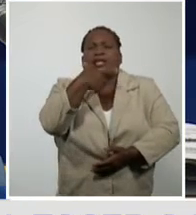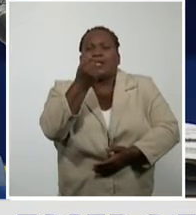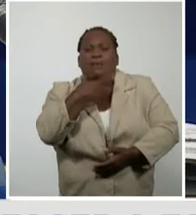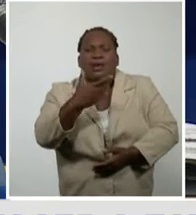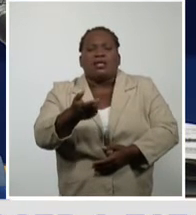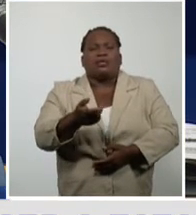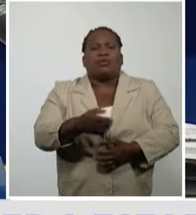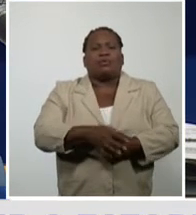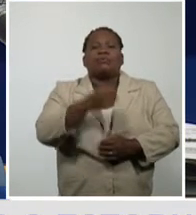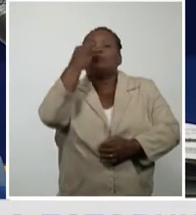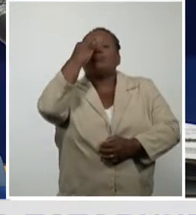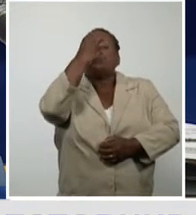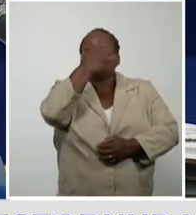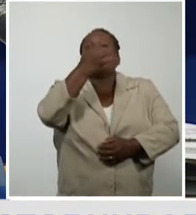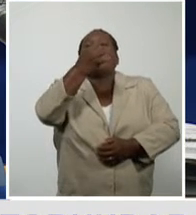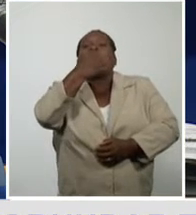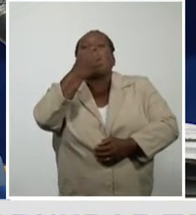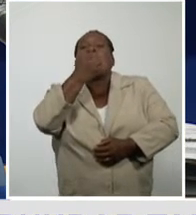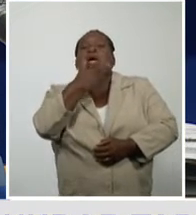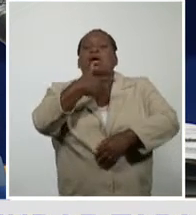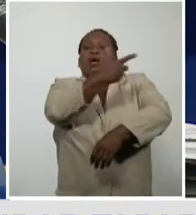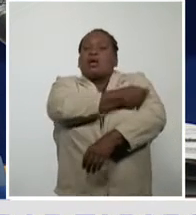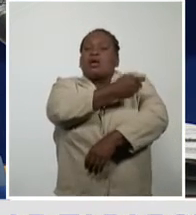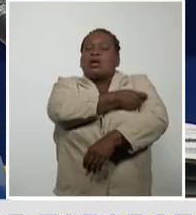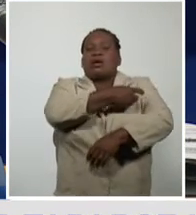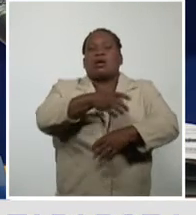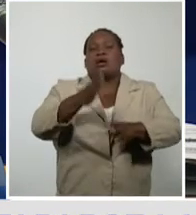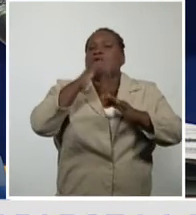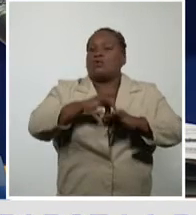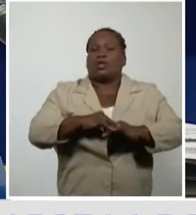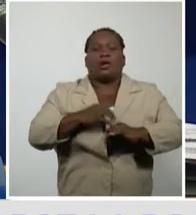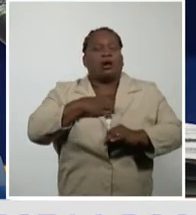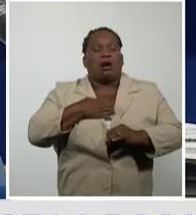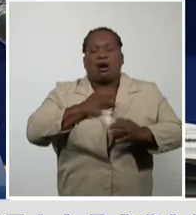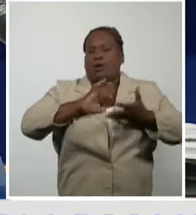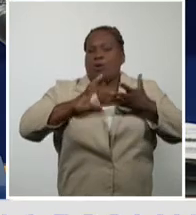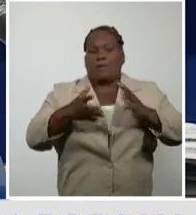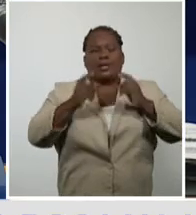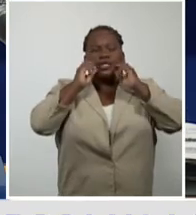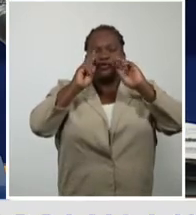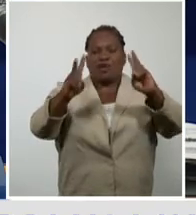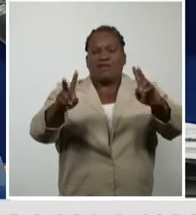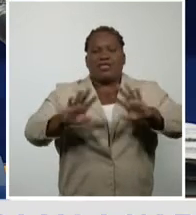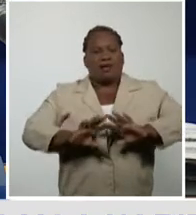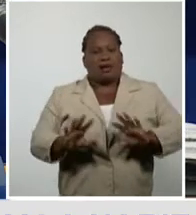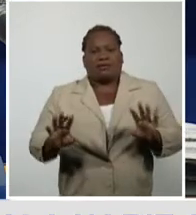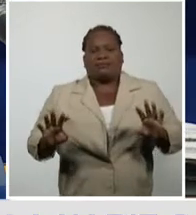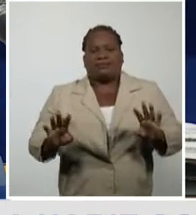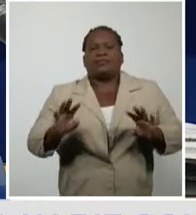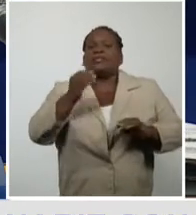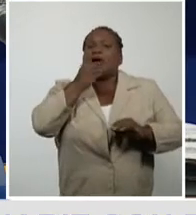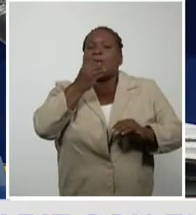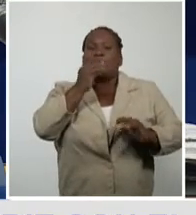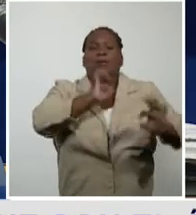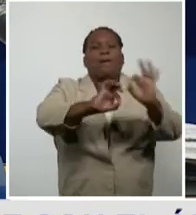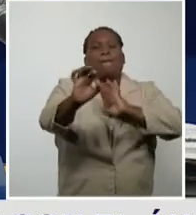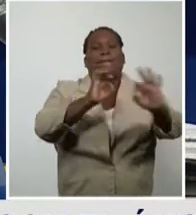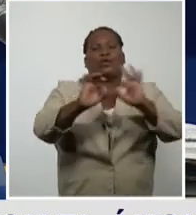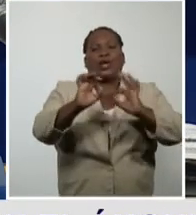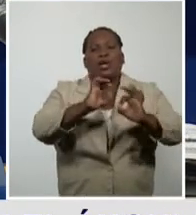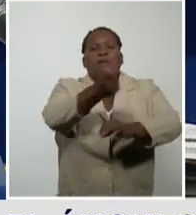de vista de que no tengan complicaciones en su vida y que podamos proteger a nuestra